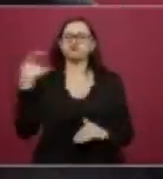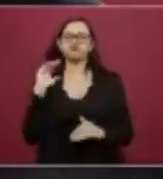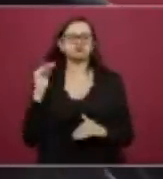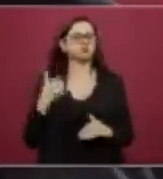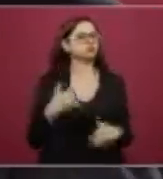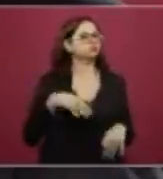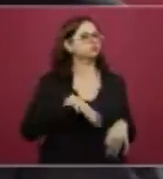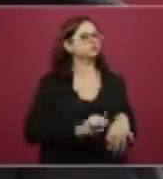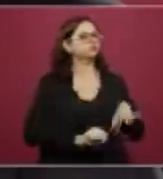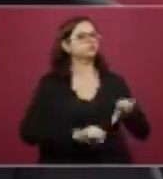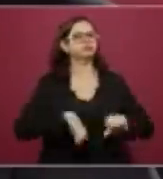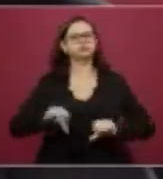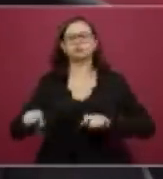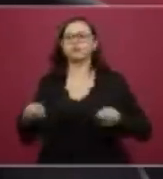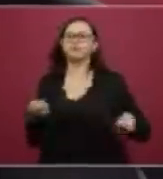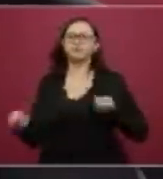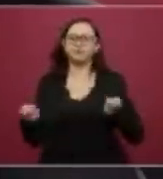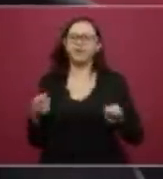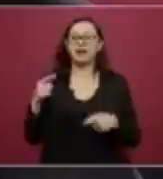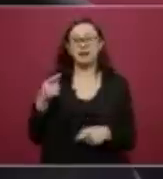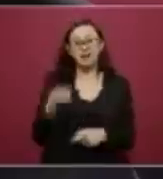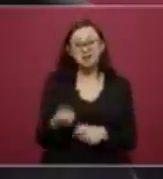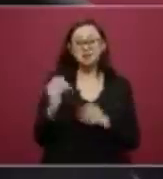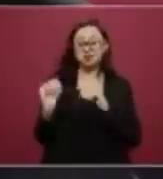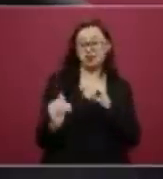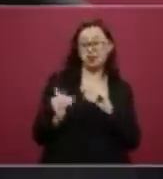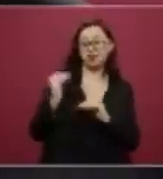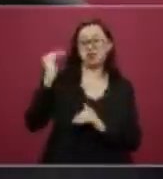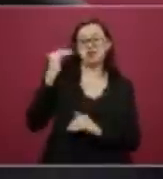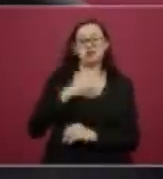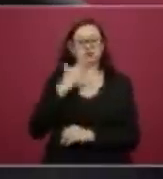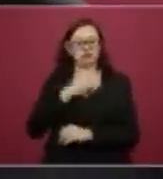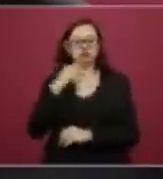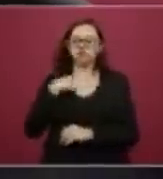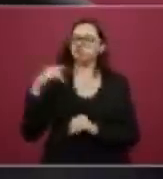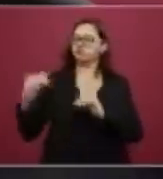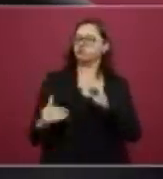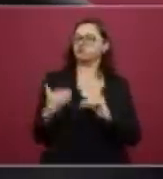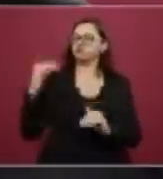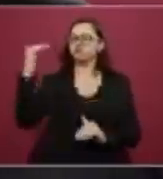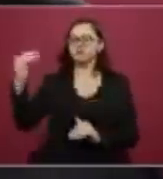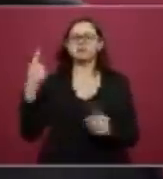dimana el racismo, el clasismo,